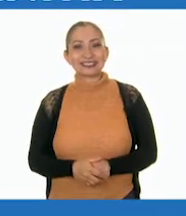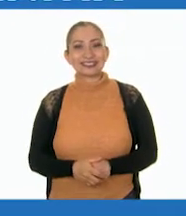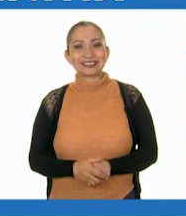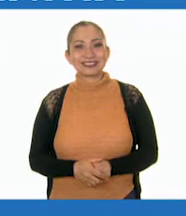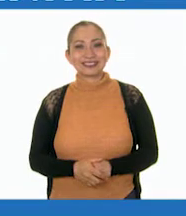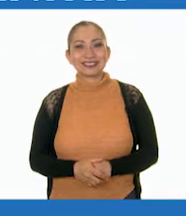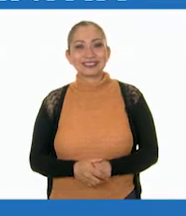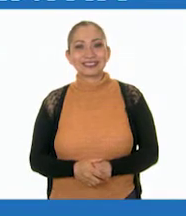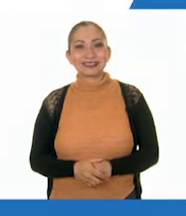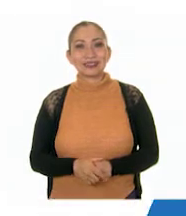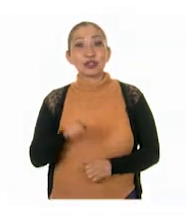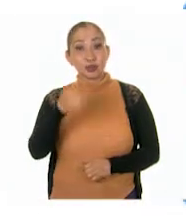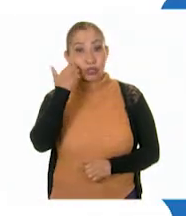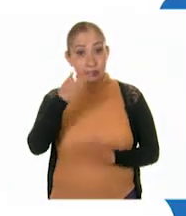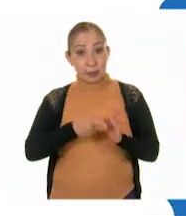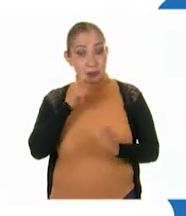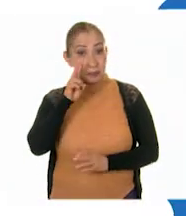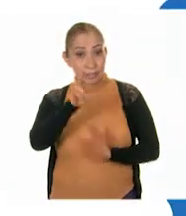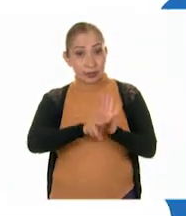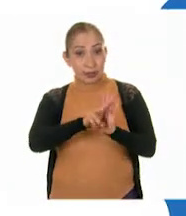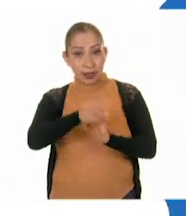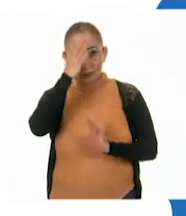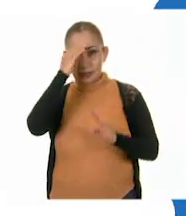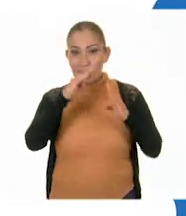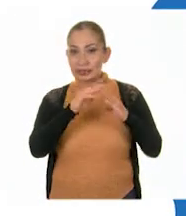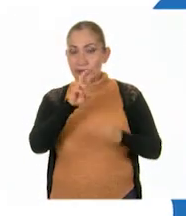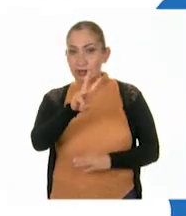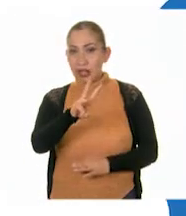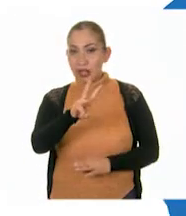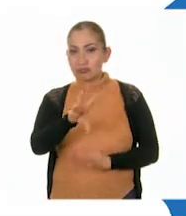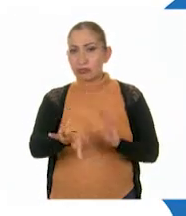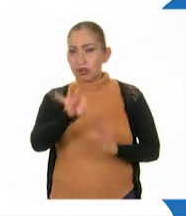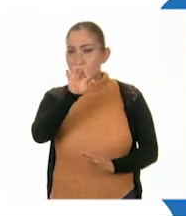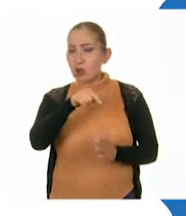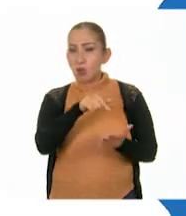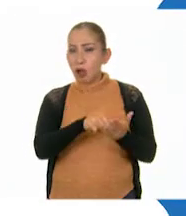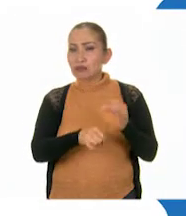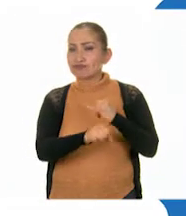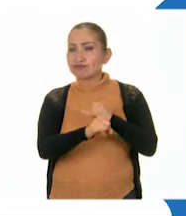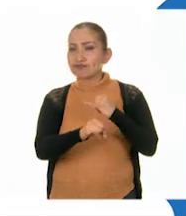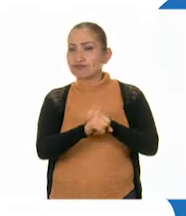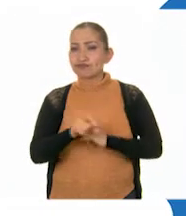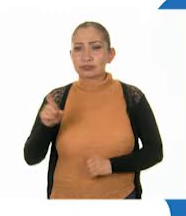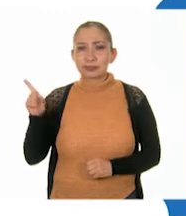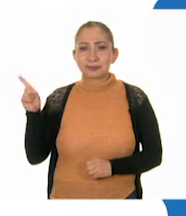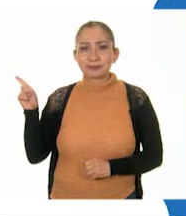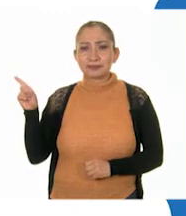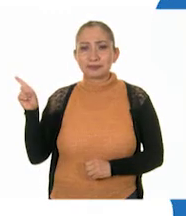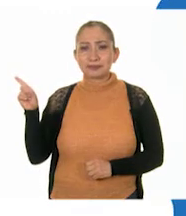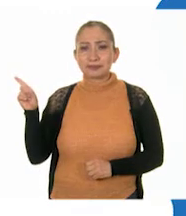conaliteg.cep.gob.mx. Si quieres volver a ver los programas de Aprende en Casa 3, los puedes encontrar en la siguiente